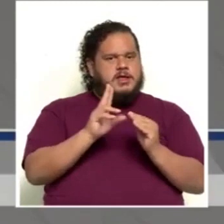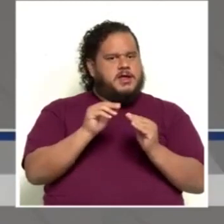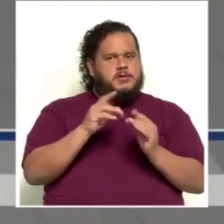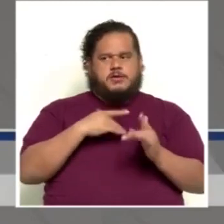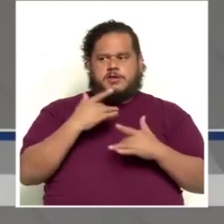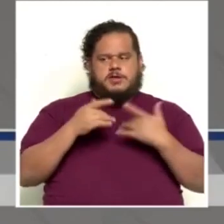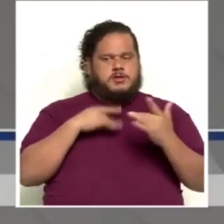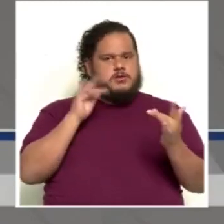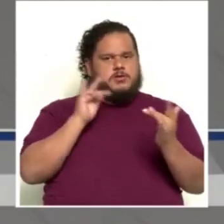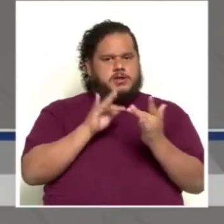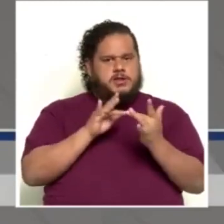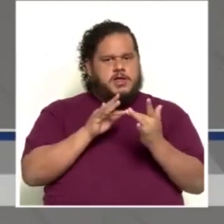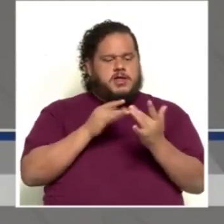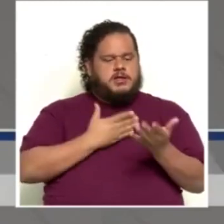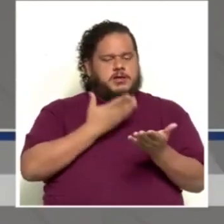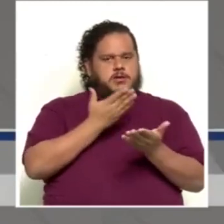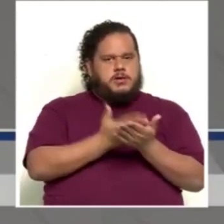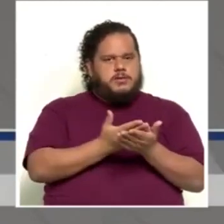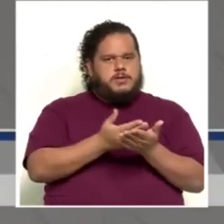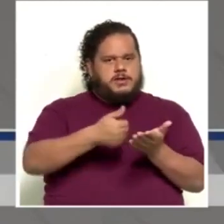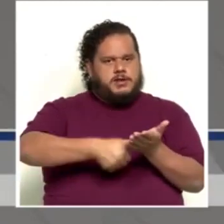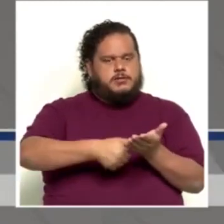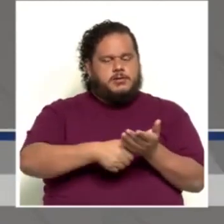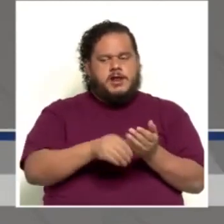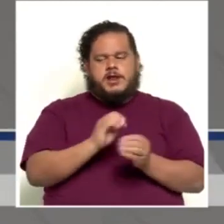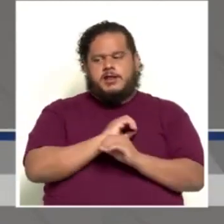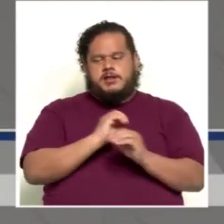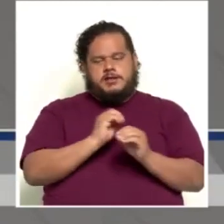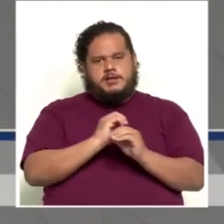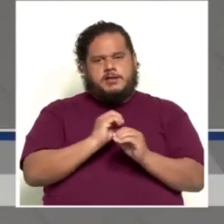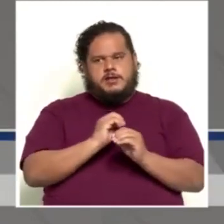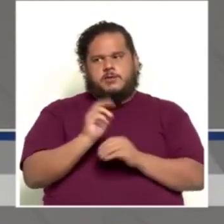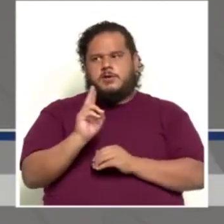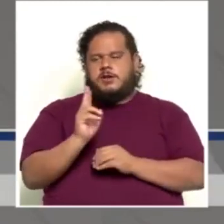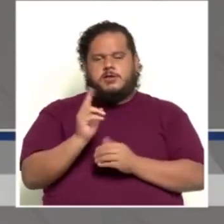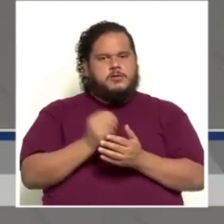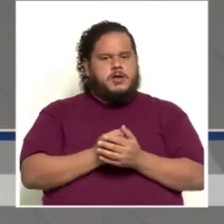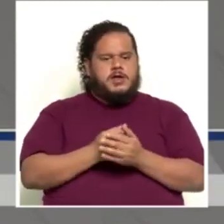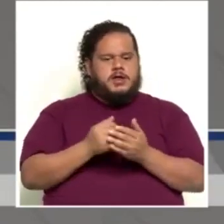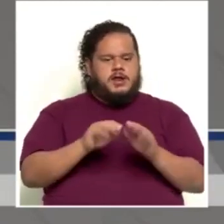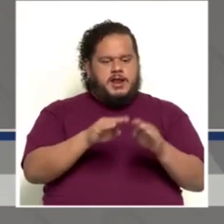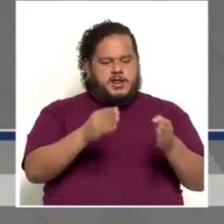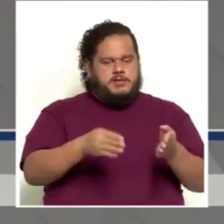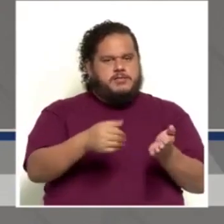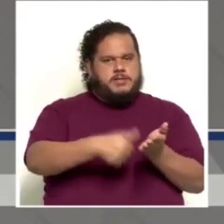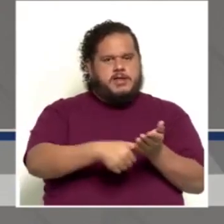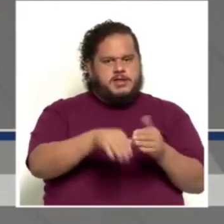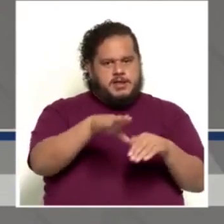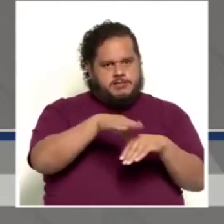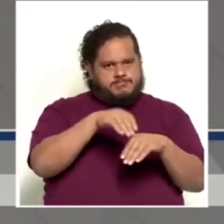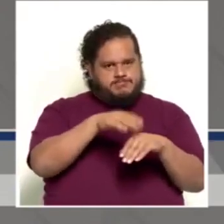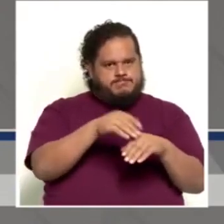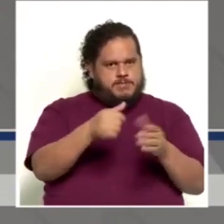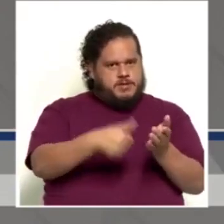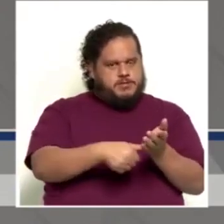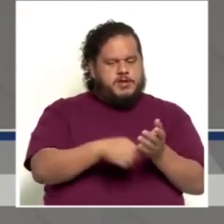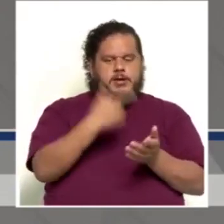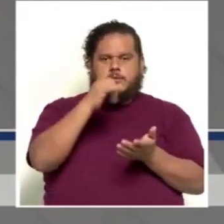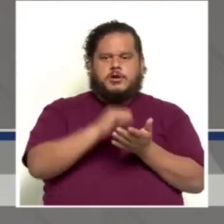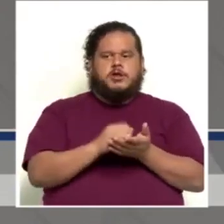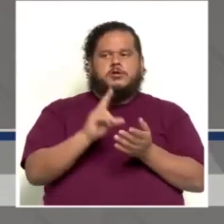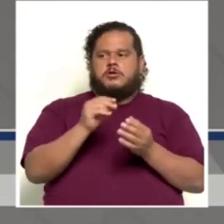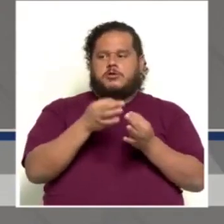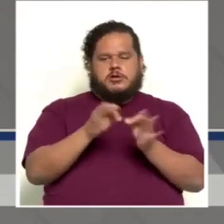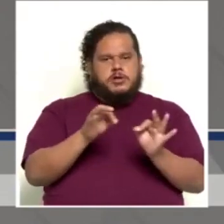conectada ni con la oferta electoral, ni tampoco con las urnas, con la convocatoria a las urnas. Por ello, no es gratuito que tengamos